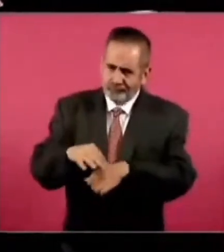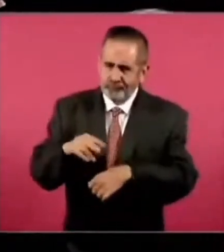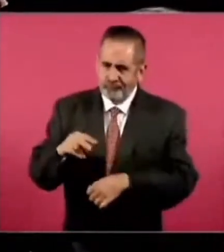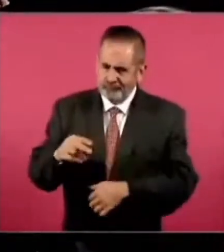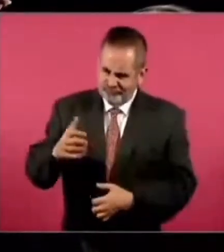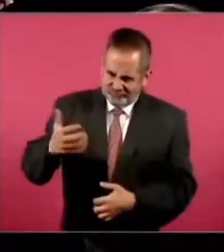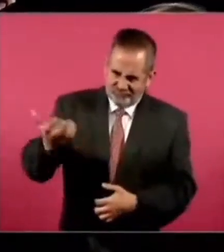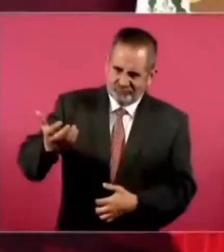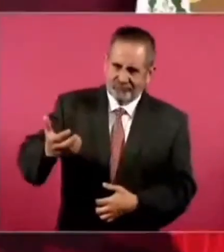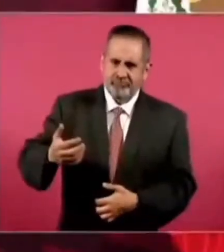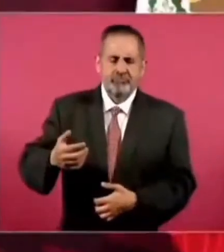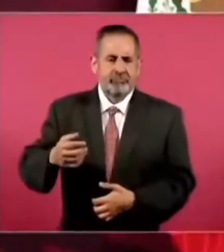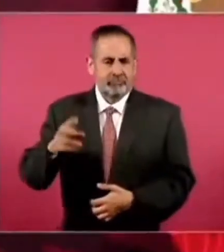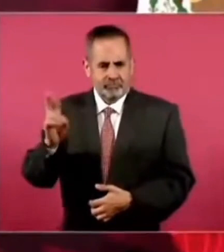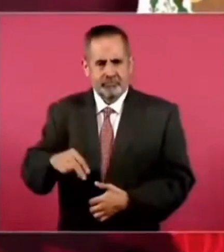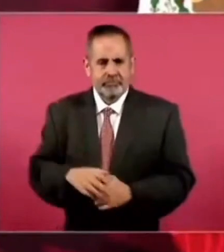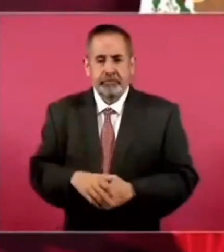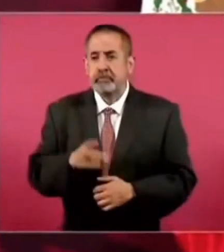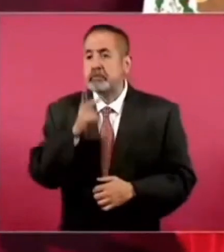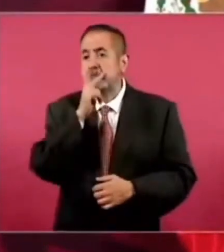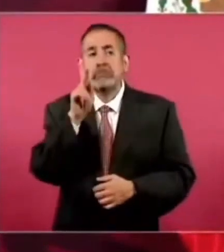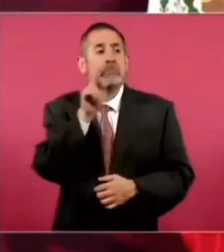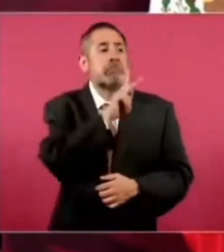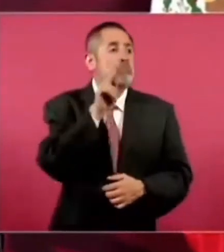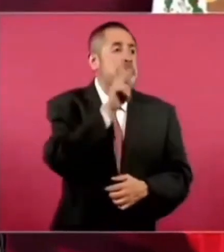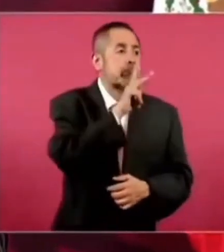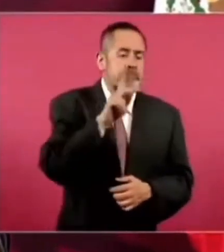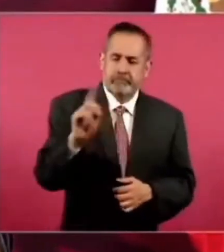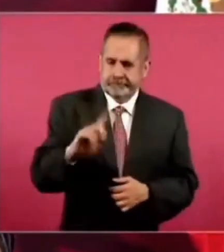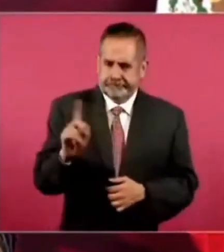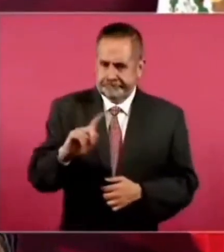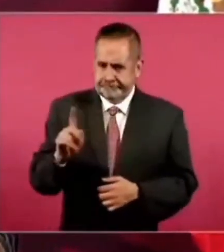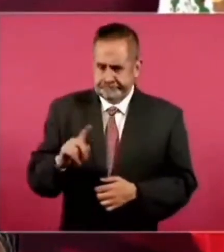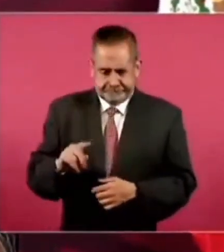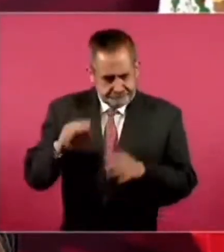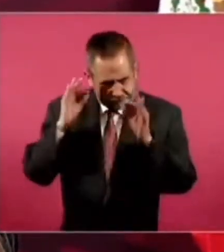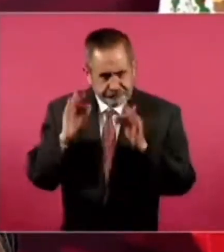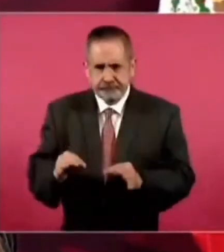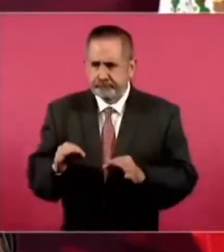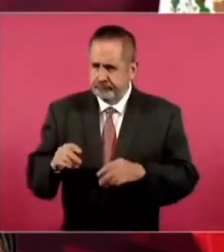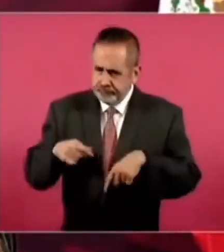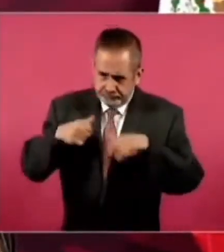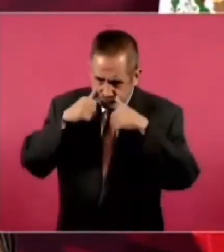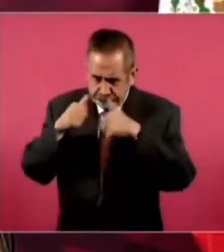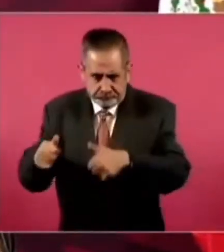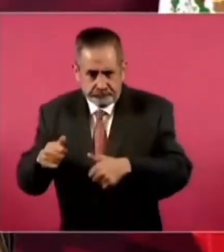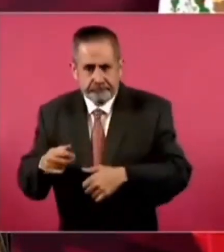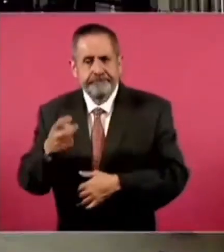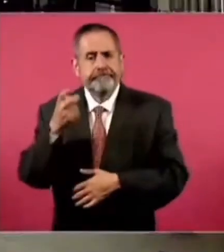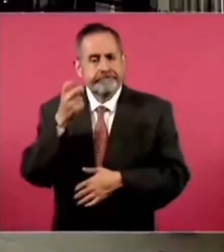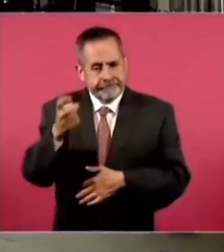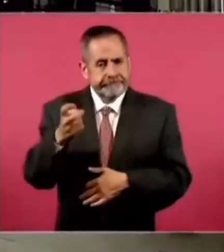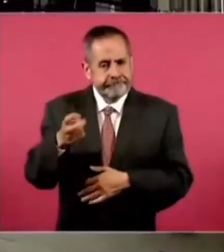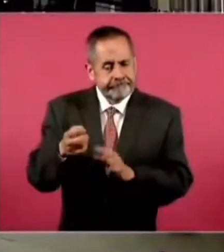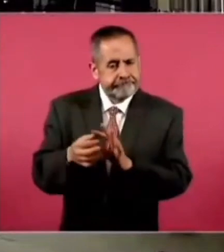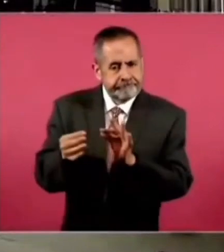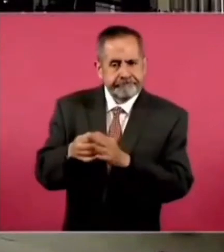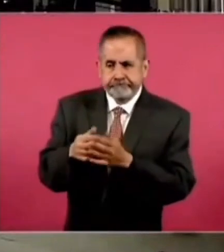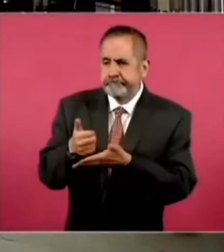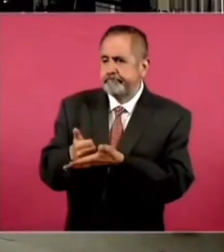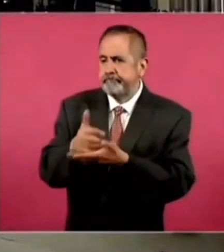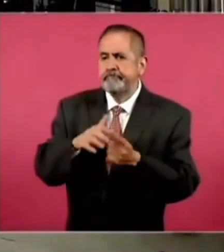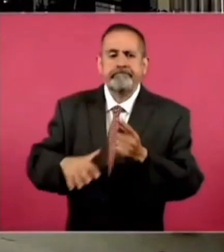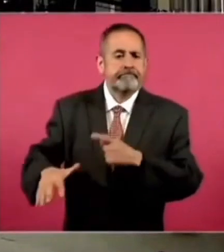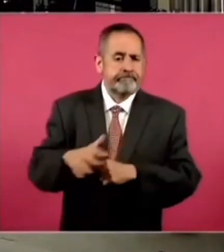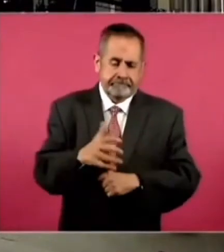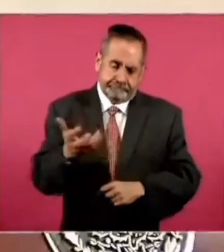Hechos, no palabras. Y eso es lo que estamos haciendo.